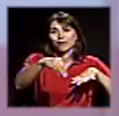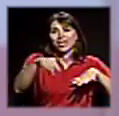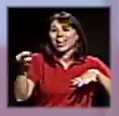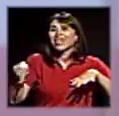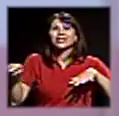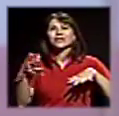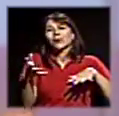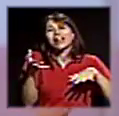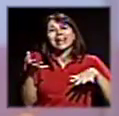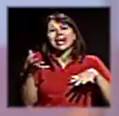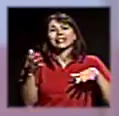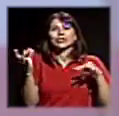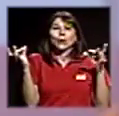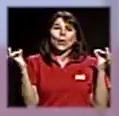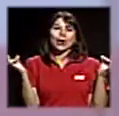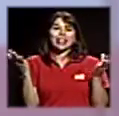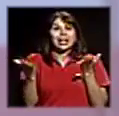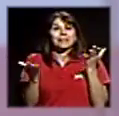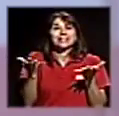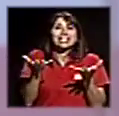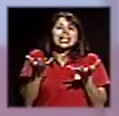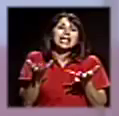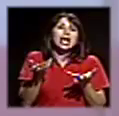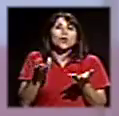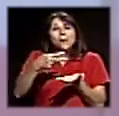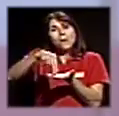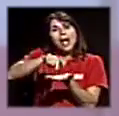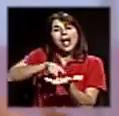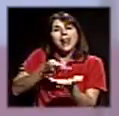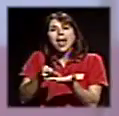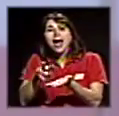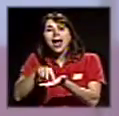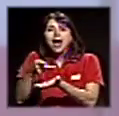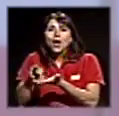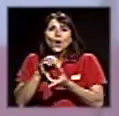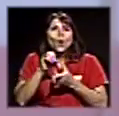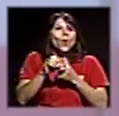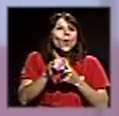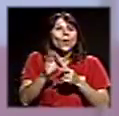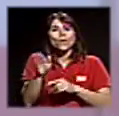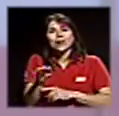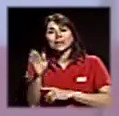hacer breakdance o, qué sé yo, fútbol, básquetbol. Siempre están como